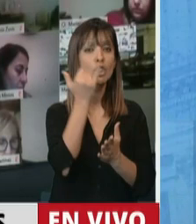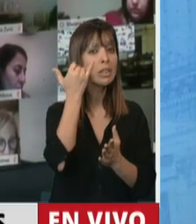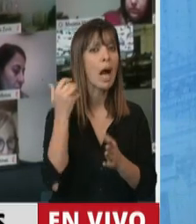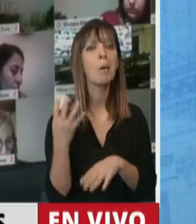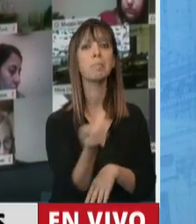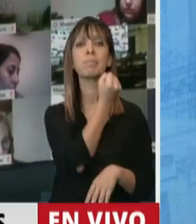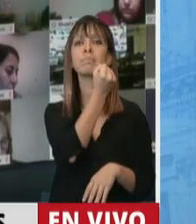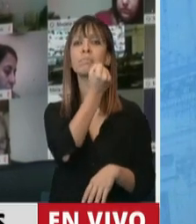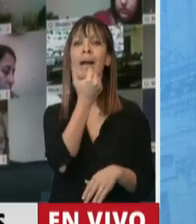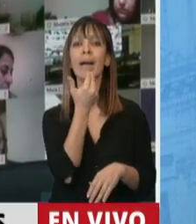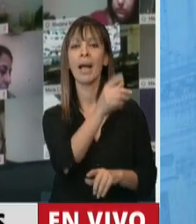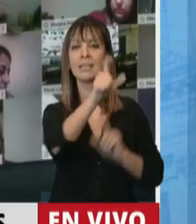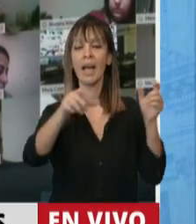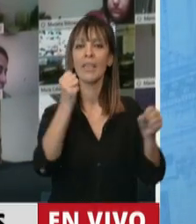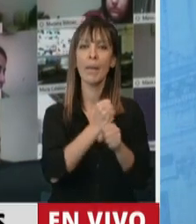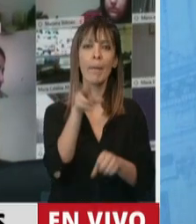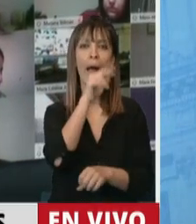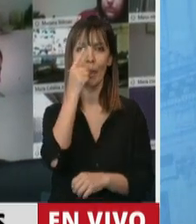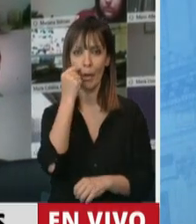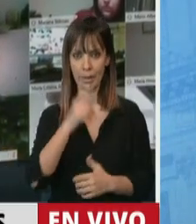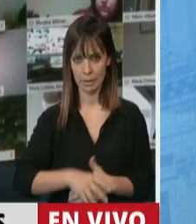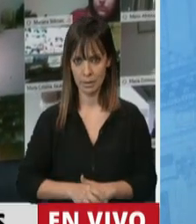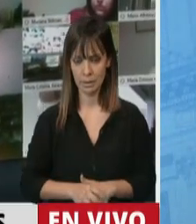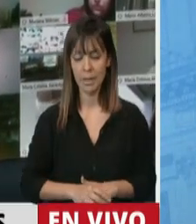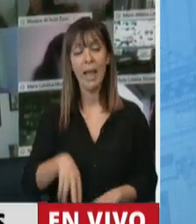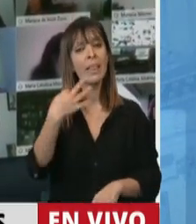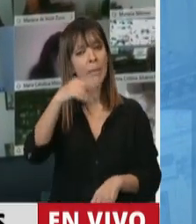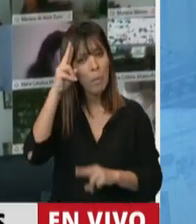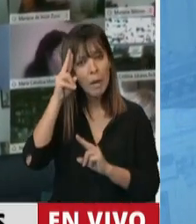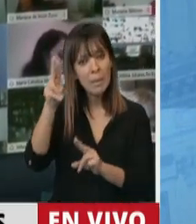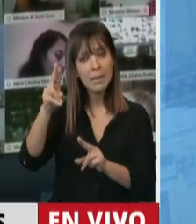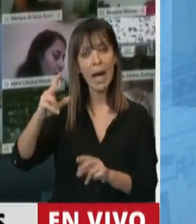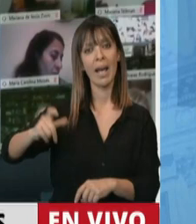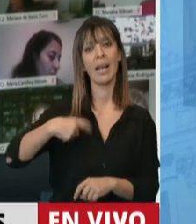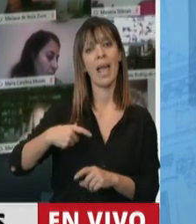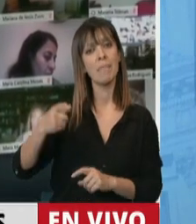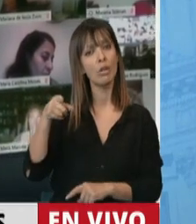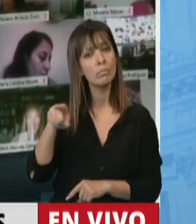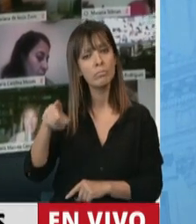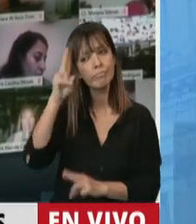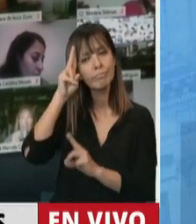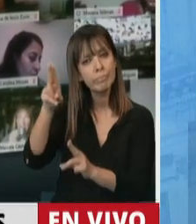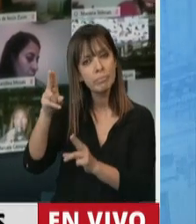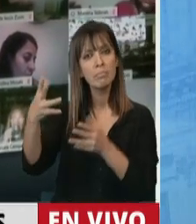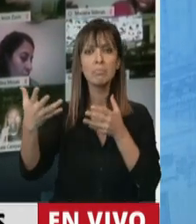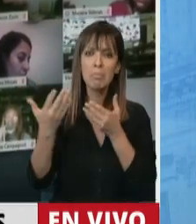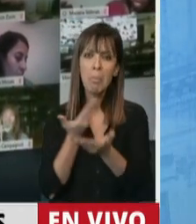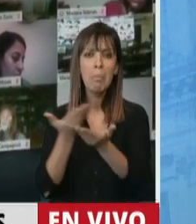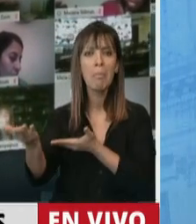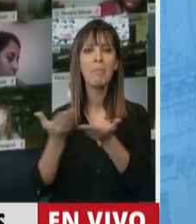nuestras trabajadoras y nuestros trabajadores. Respetar a los gremios y acompañarlos para que a través de